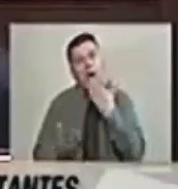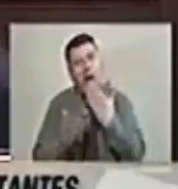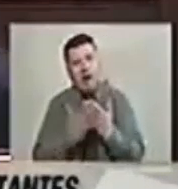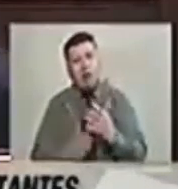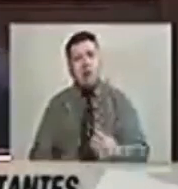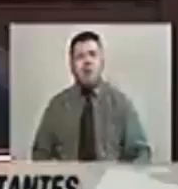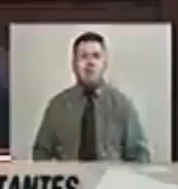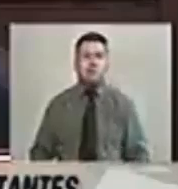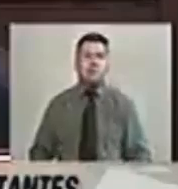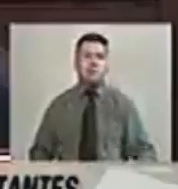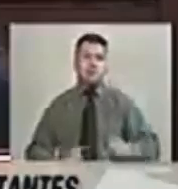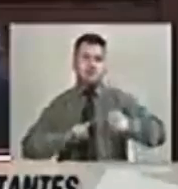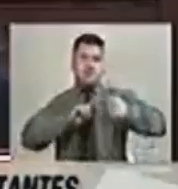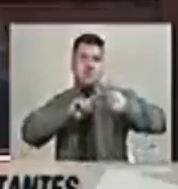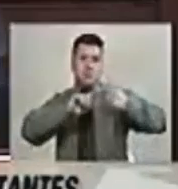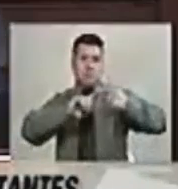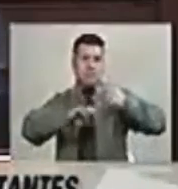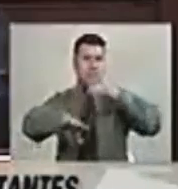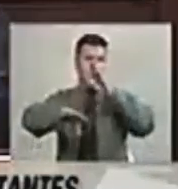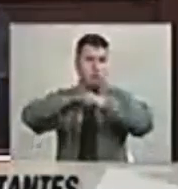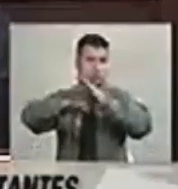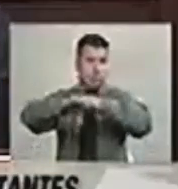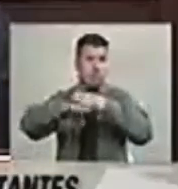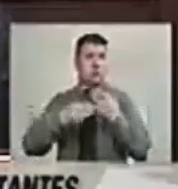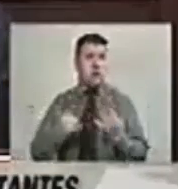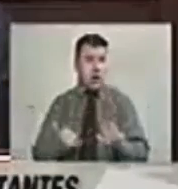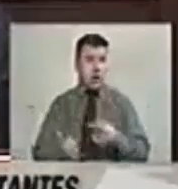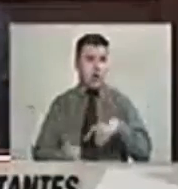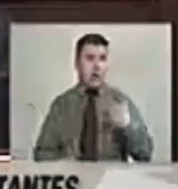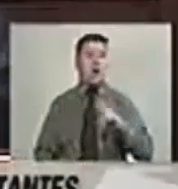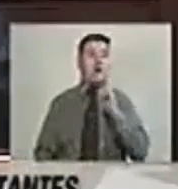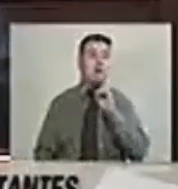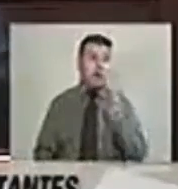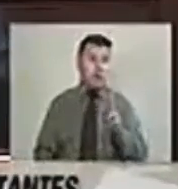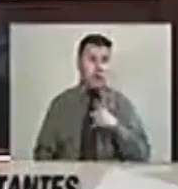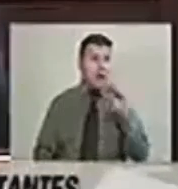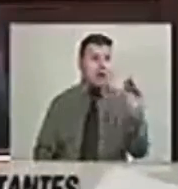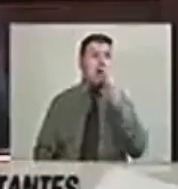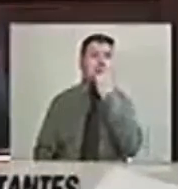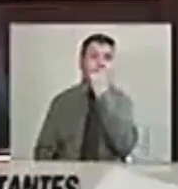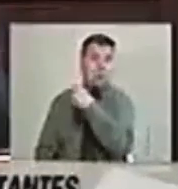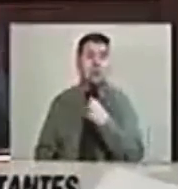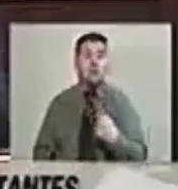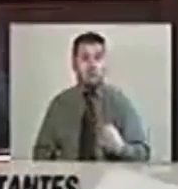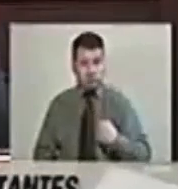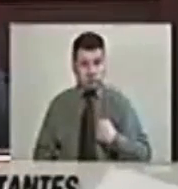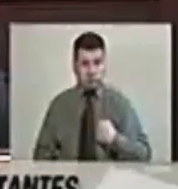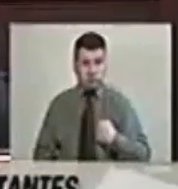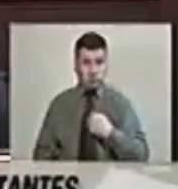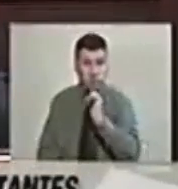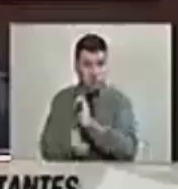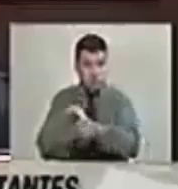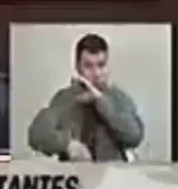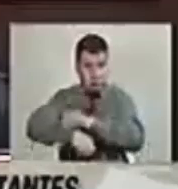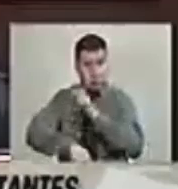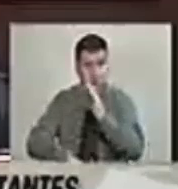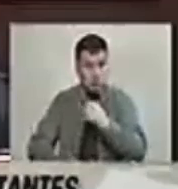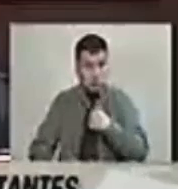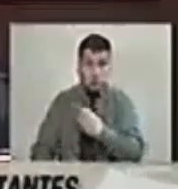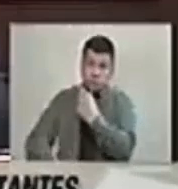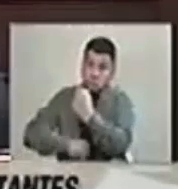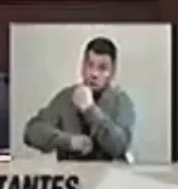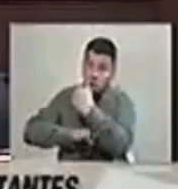dejarle muy claro el mensaje a que nos estamos enfrentando nosotros en Venezuela. Yo tengo una orden de captura en Venezuela.